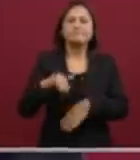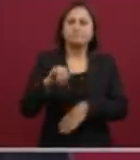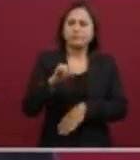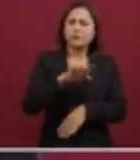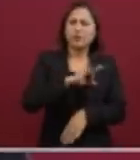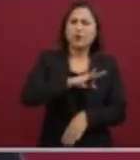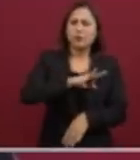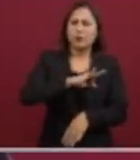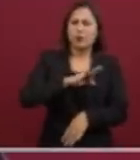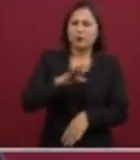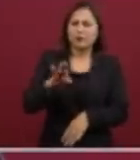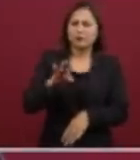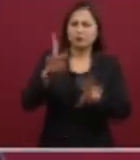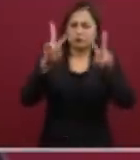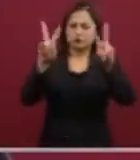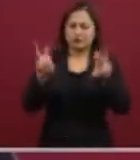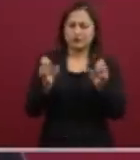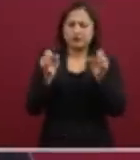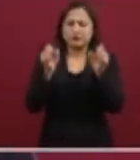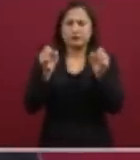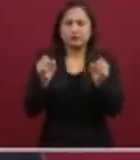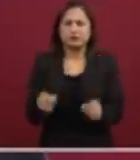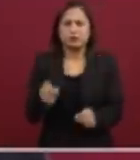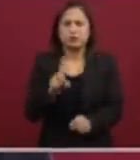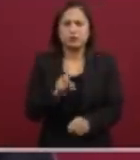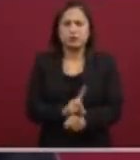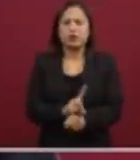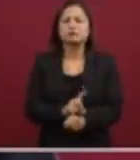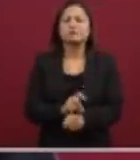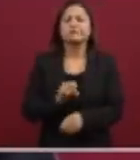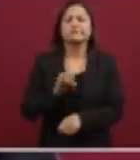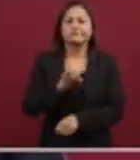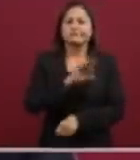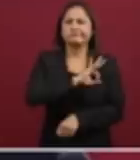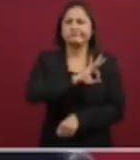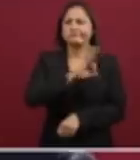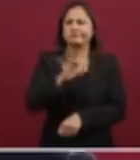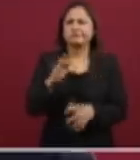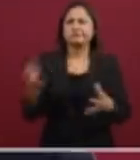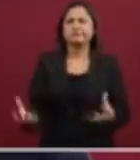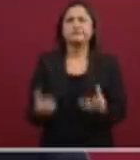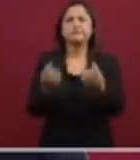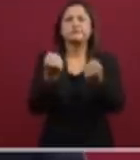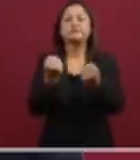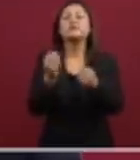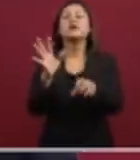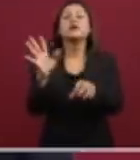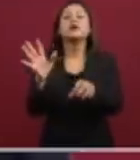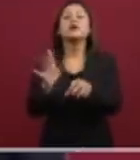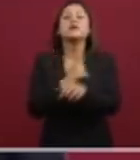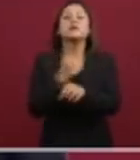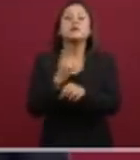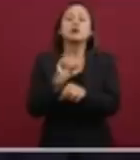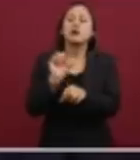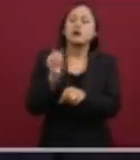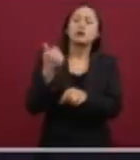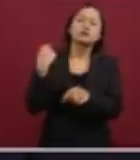de la inseguridad, porque entre otras cosas estamos